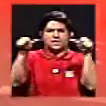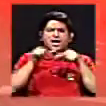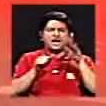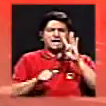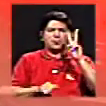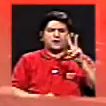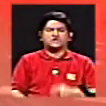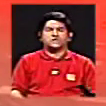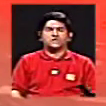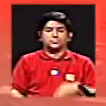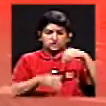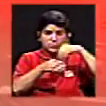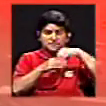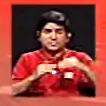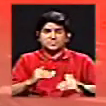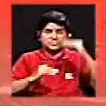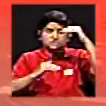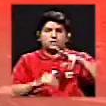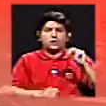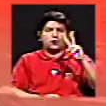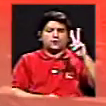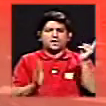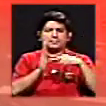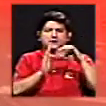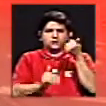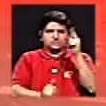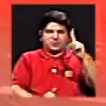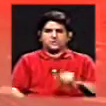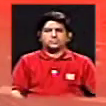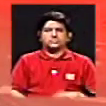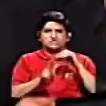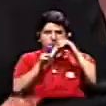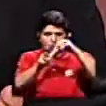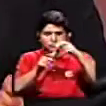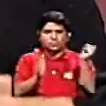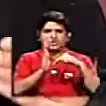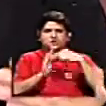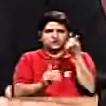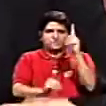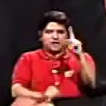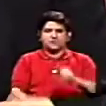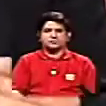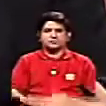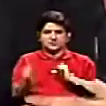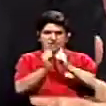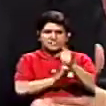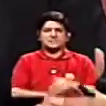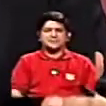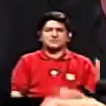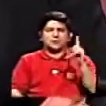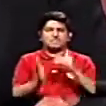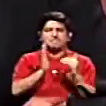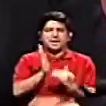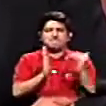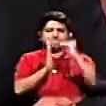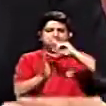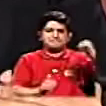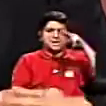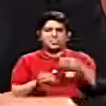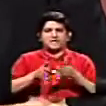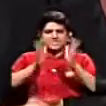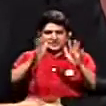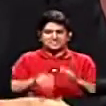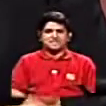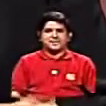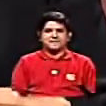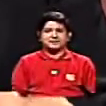donde el máximo de inversión se da en el mes de noviembre de 2011 y en octubre de 2011, superando los 1,000 millones de colones, mientras que la